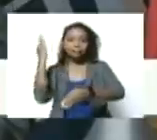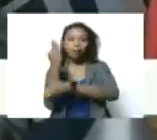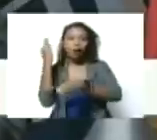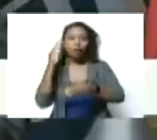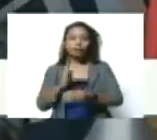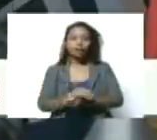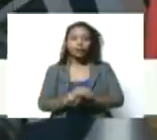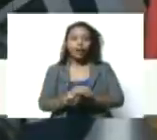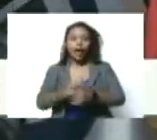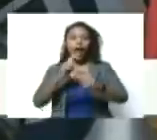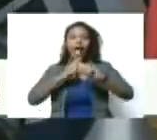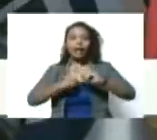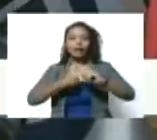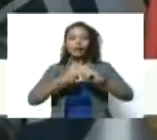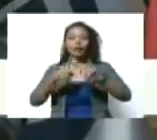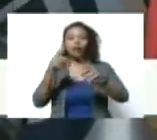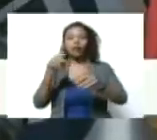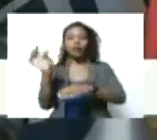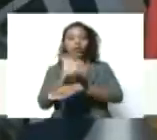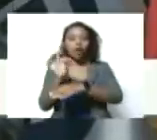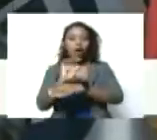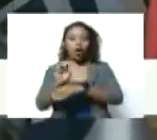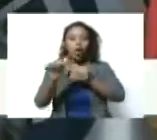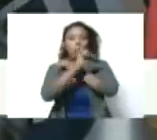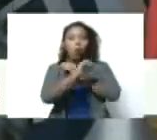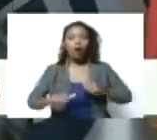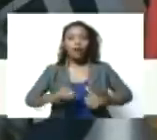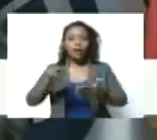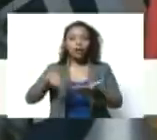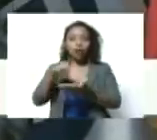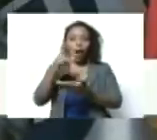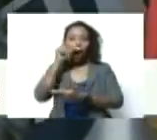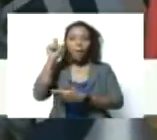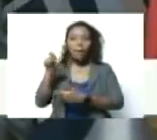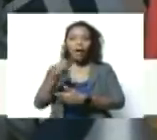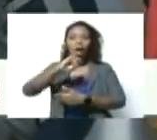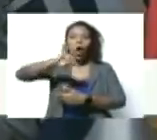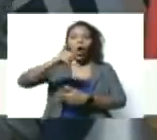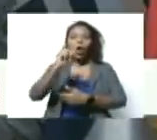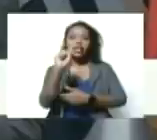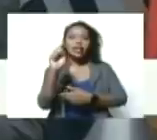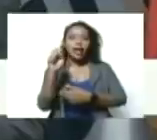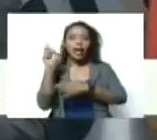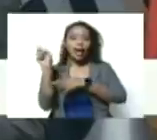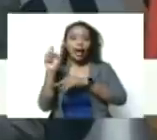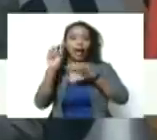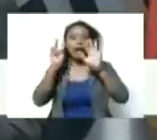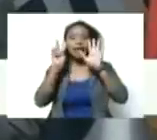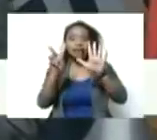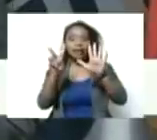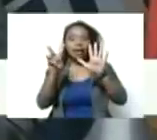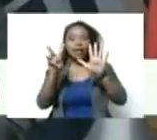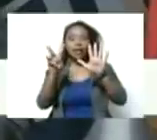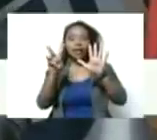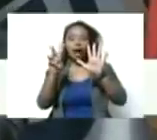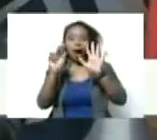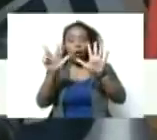el exfuncionario de la Guardia Nacional, José Trébol, a 8 años y 8 meses de